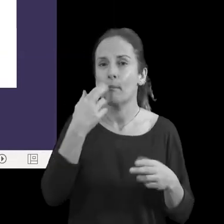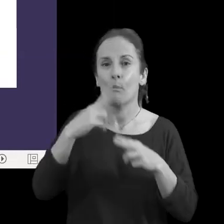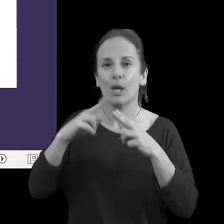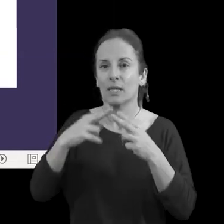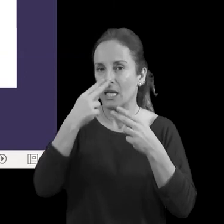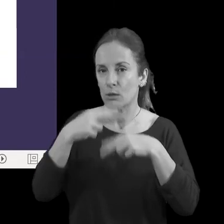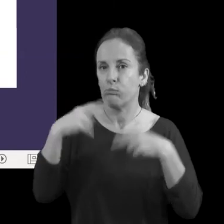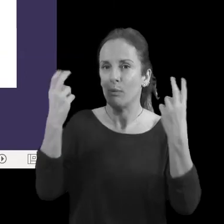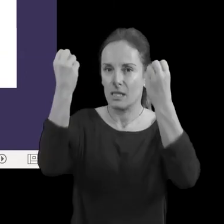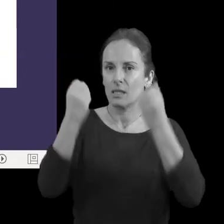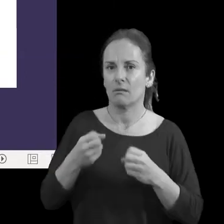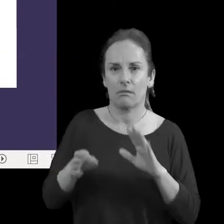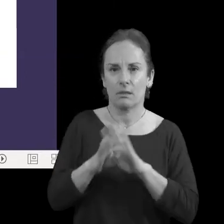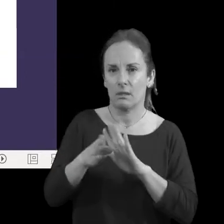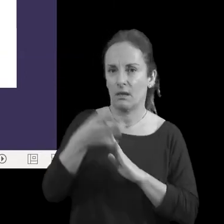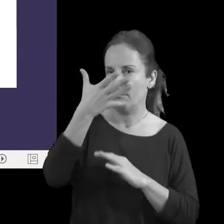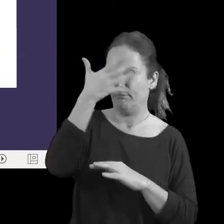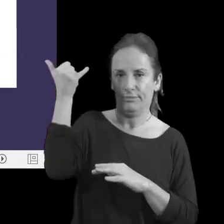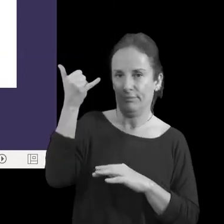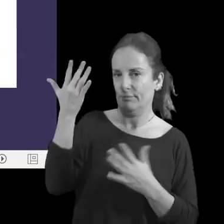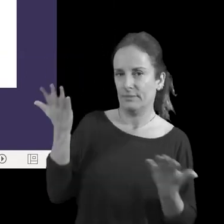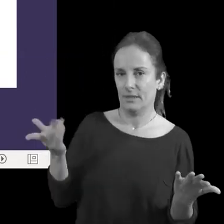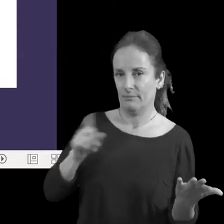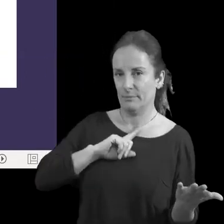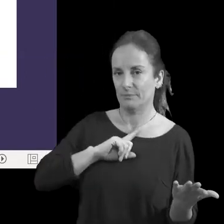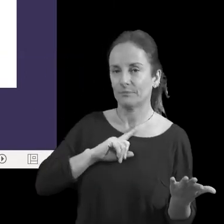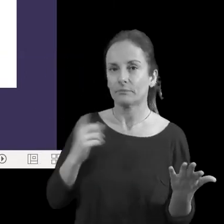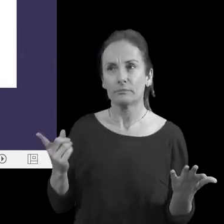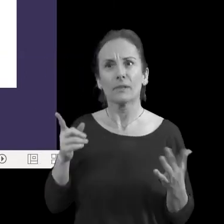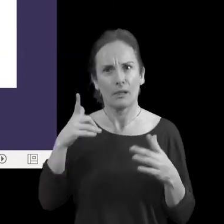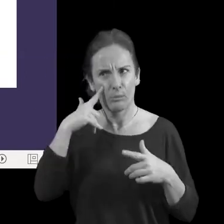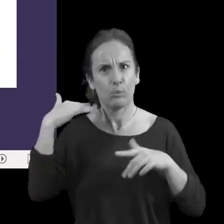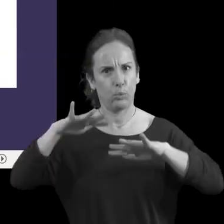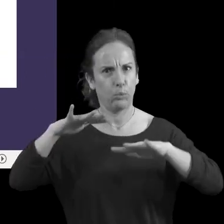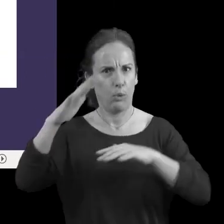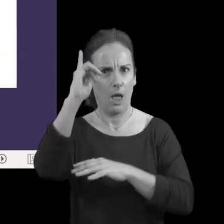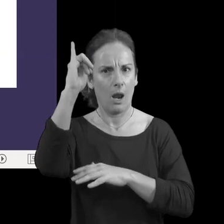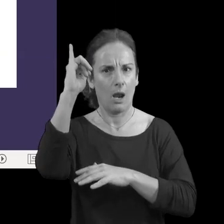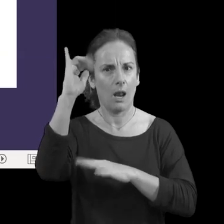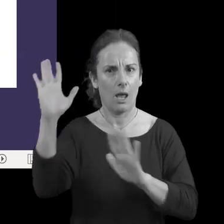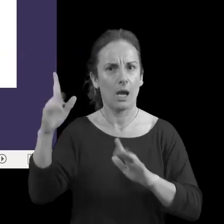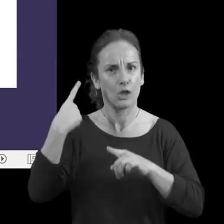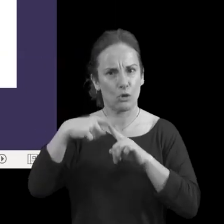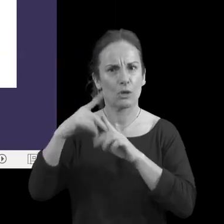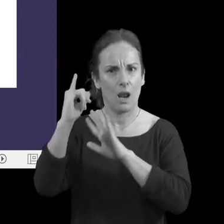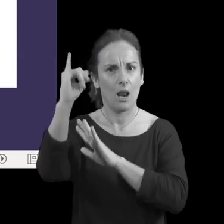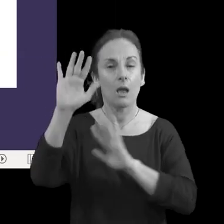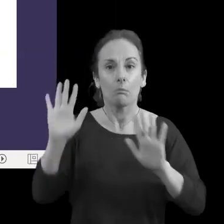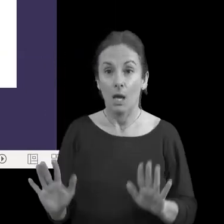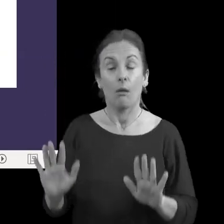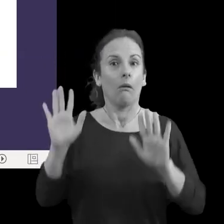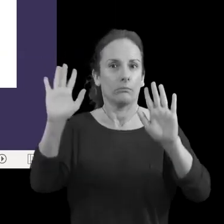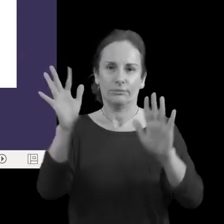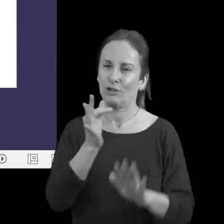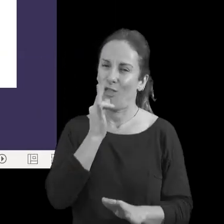en las instituciones, ¿no? Pese a que se hacen cosas, todavía creo que aquí queda mucho por recorrer. Y aquí hay temas que podemos tratar, como